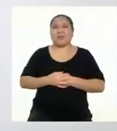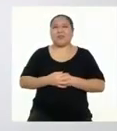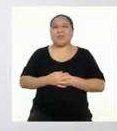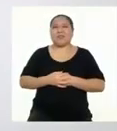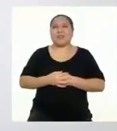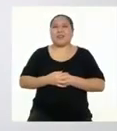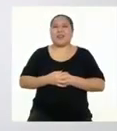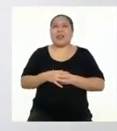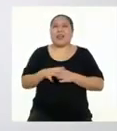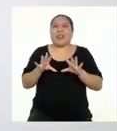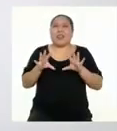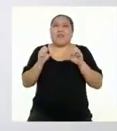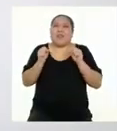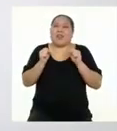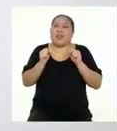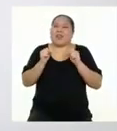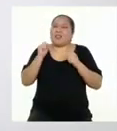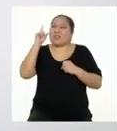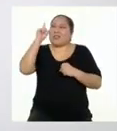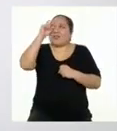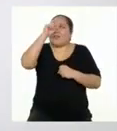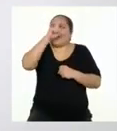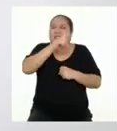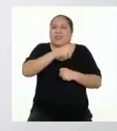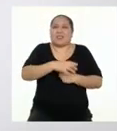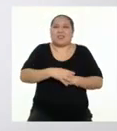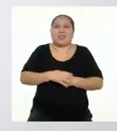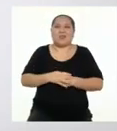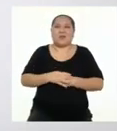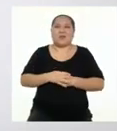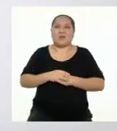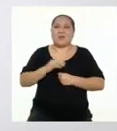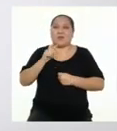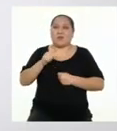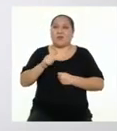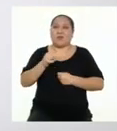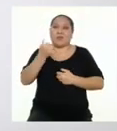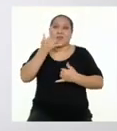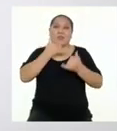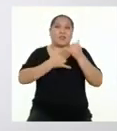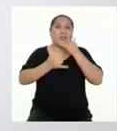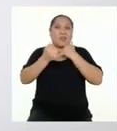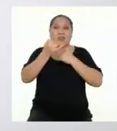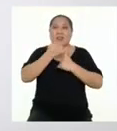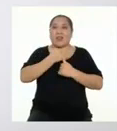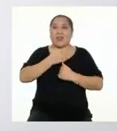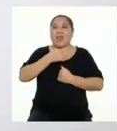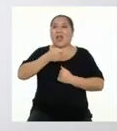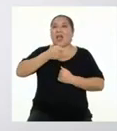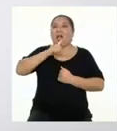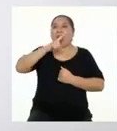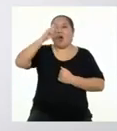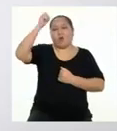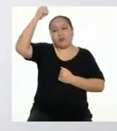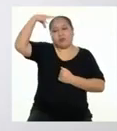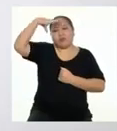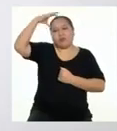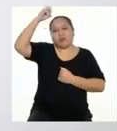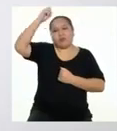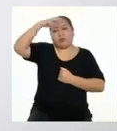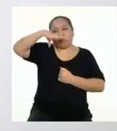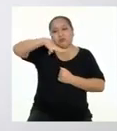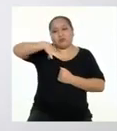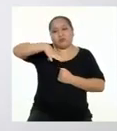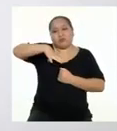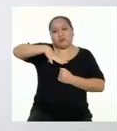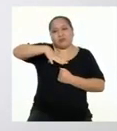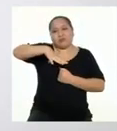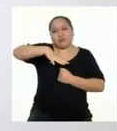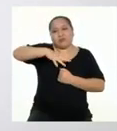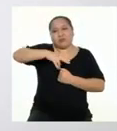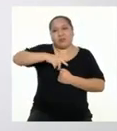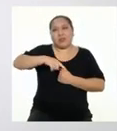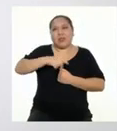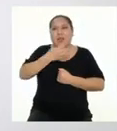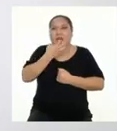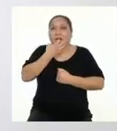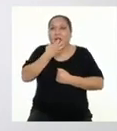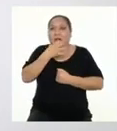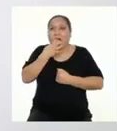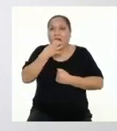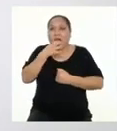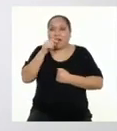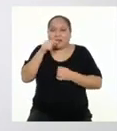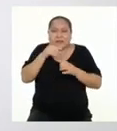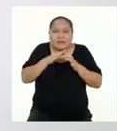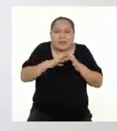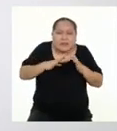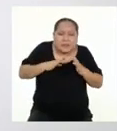En invierno es más difícil, porque uno comete el error de dejar corriendo el agua unos segundos hasta que se anima a